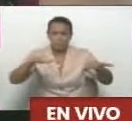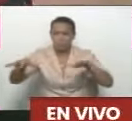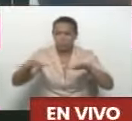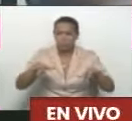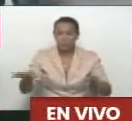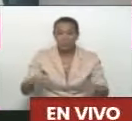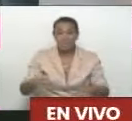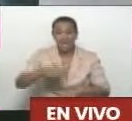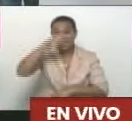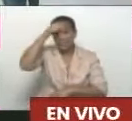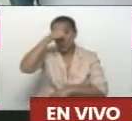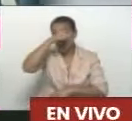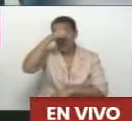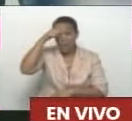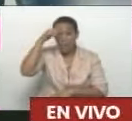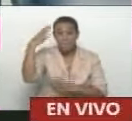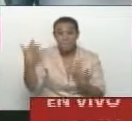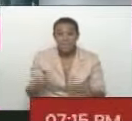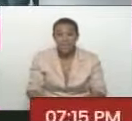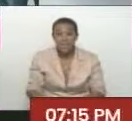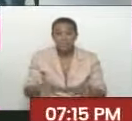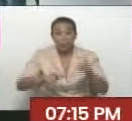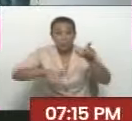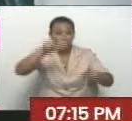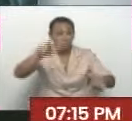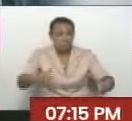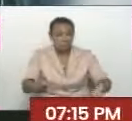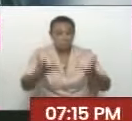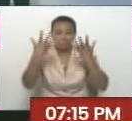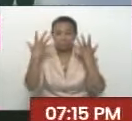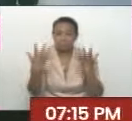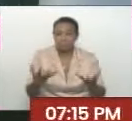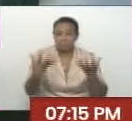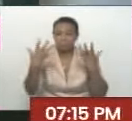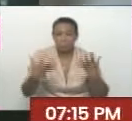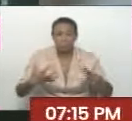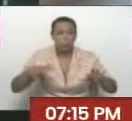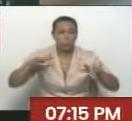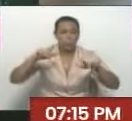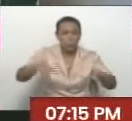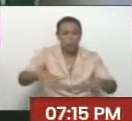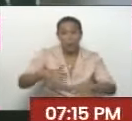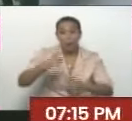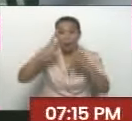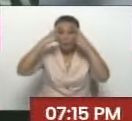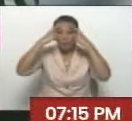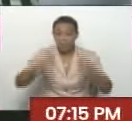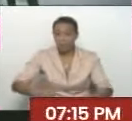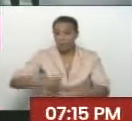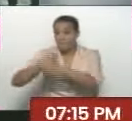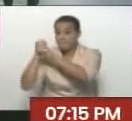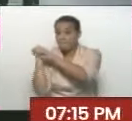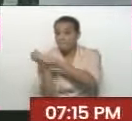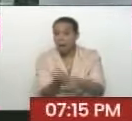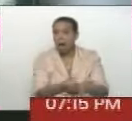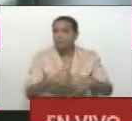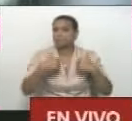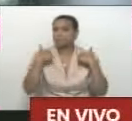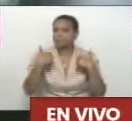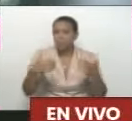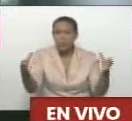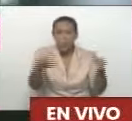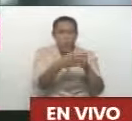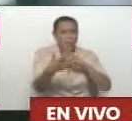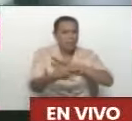recibieron el domingo, allí estuvieron el manager Osvaldo Guillén, los jugadores, el